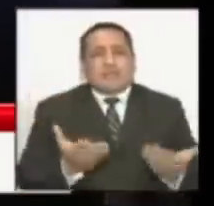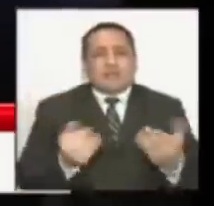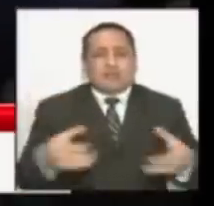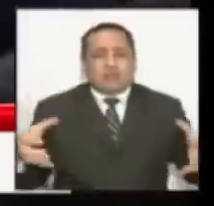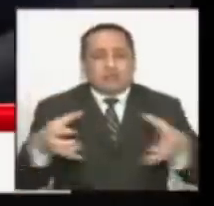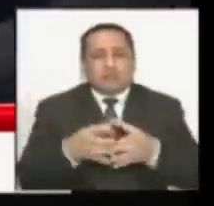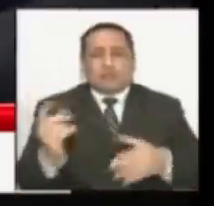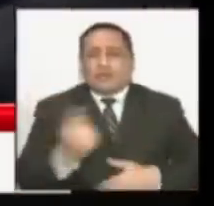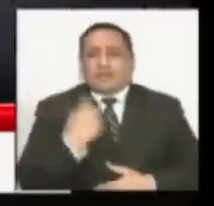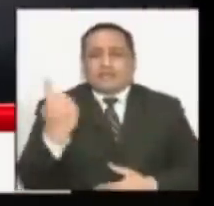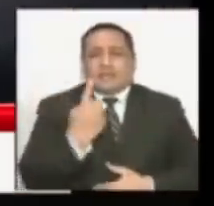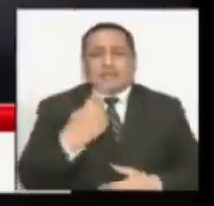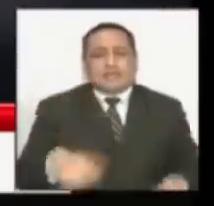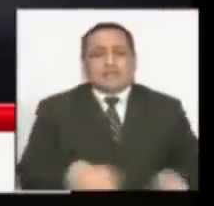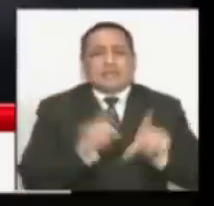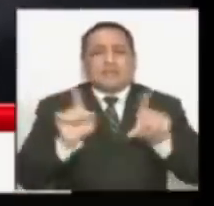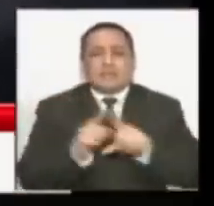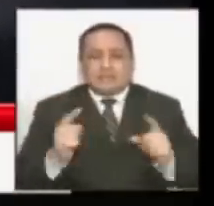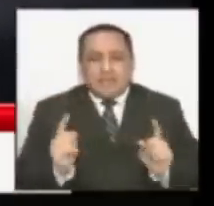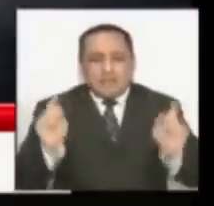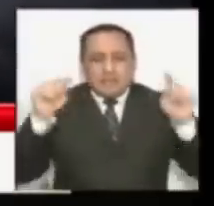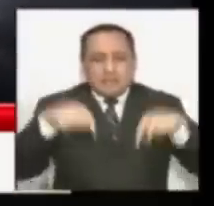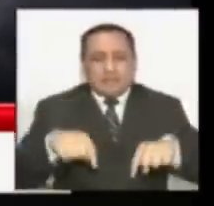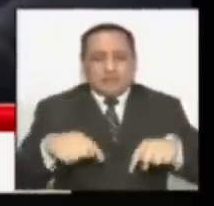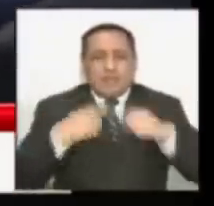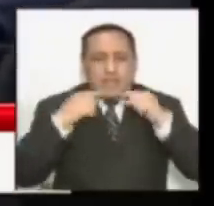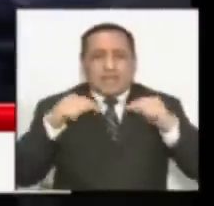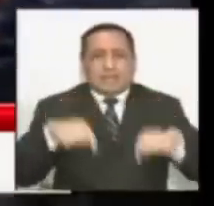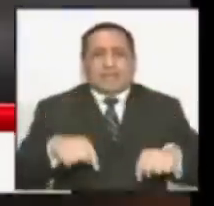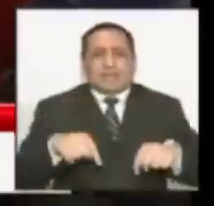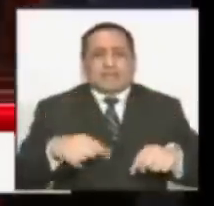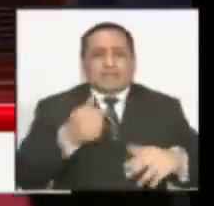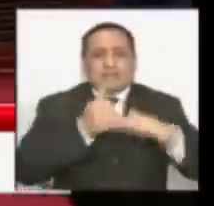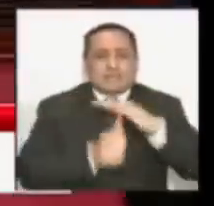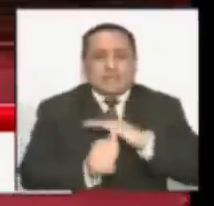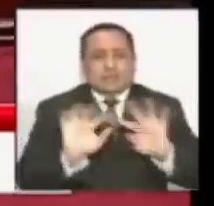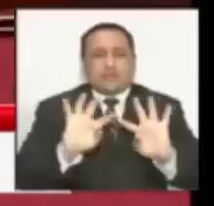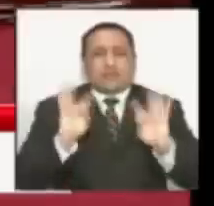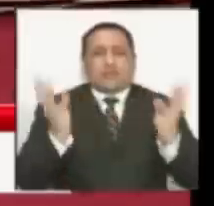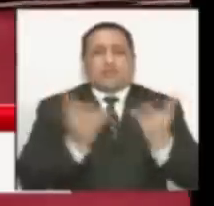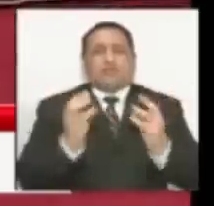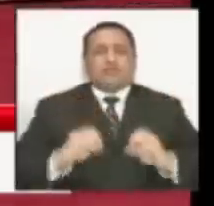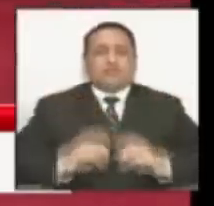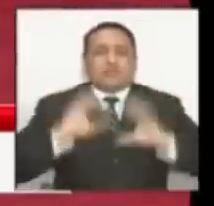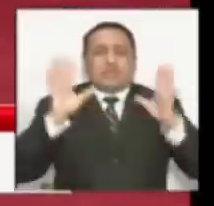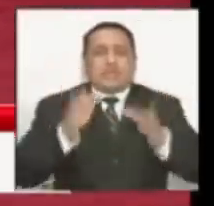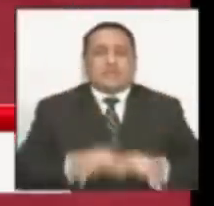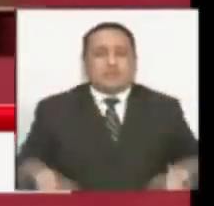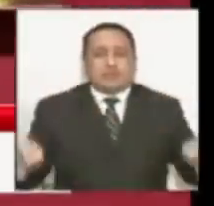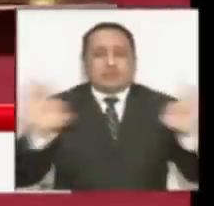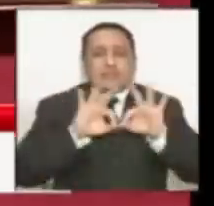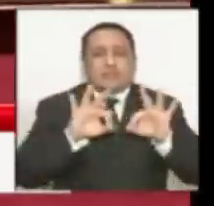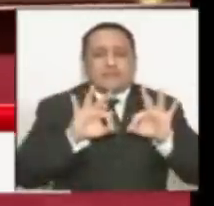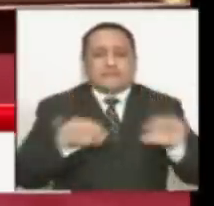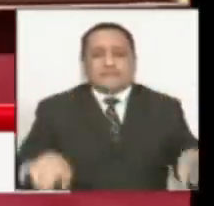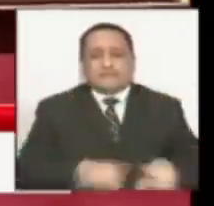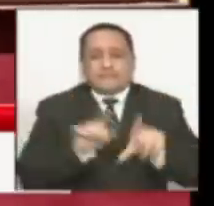luego de que el Congreso se disolviera el año pasado. Ingresó al Congreso con el número uno del Partido